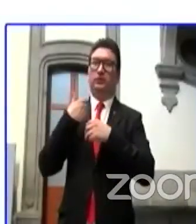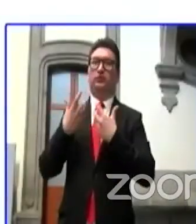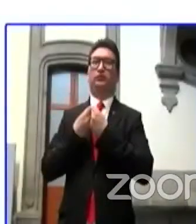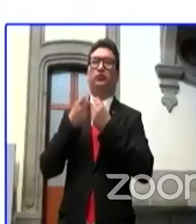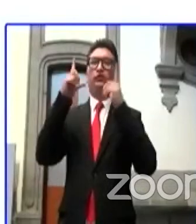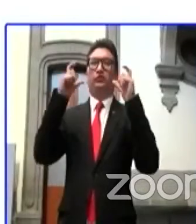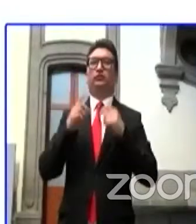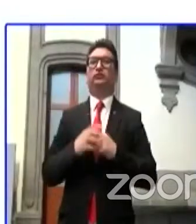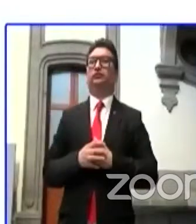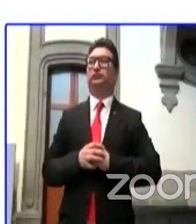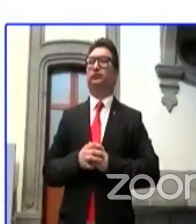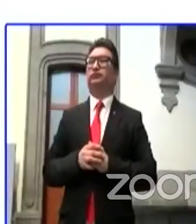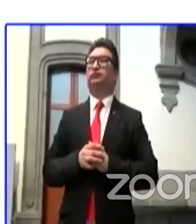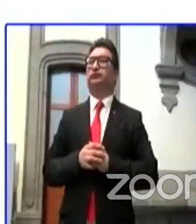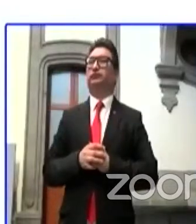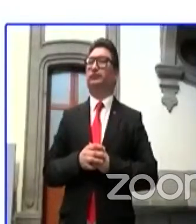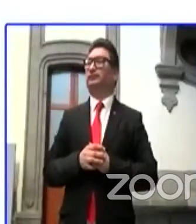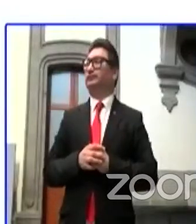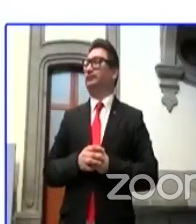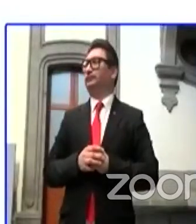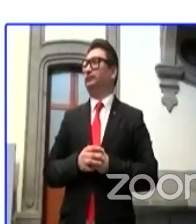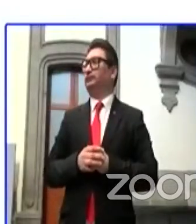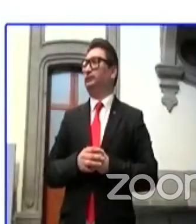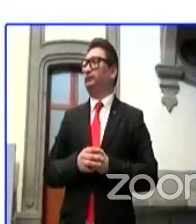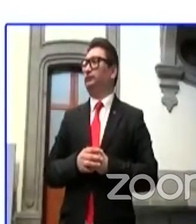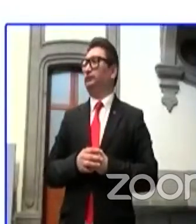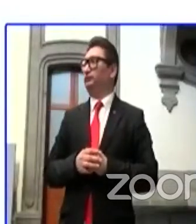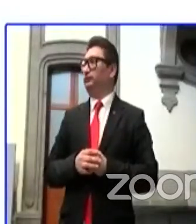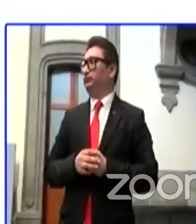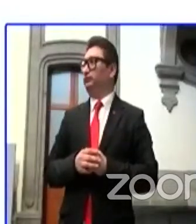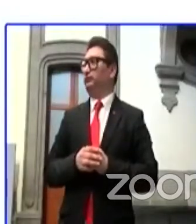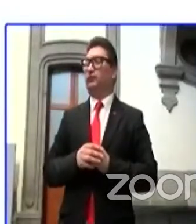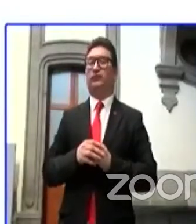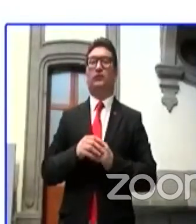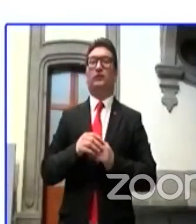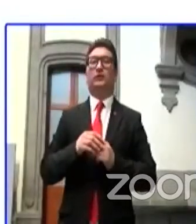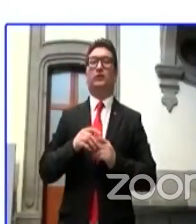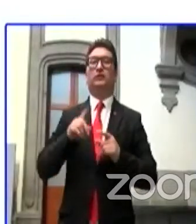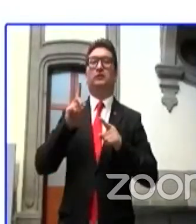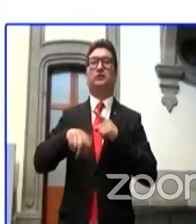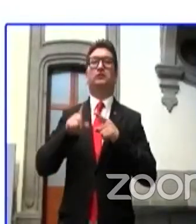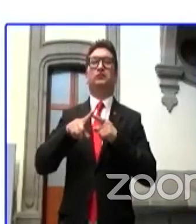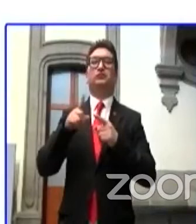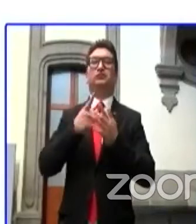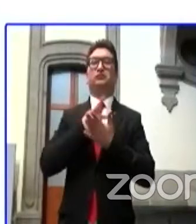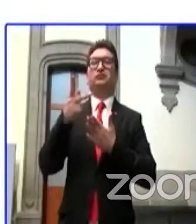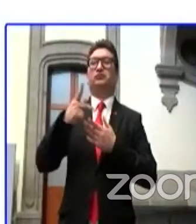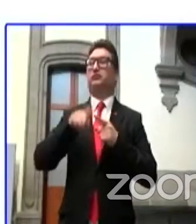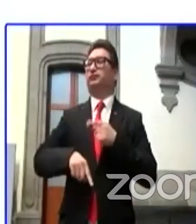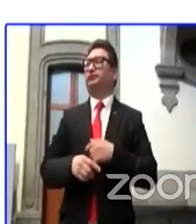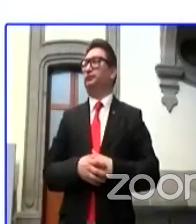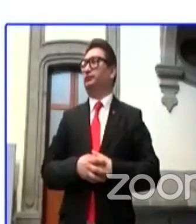Dice que va a caminar. No, sin Constancia. Yo creo que sin Constancia está bien. Ya esta es la foto.